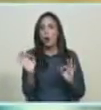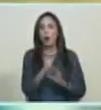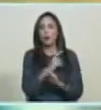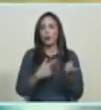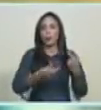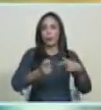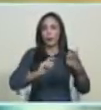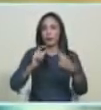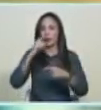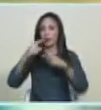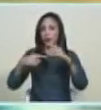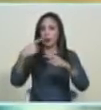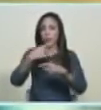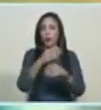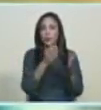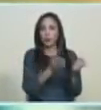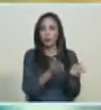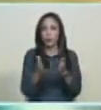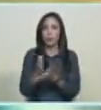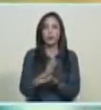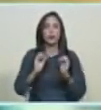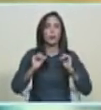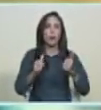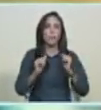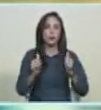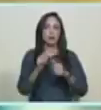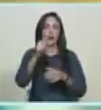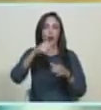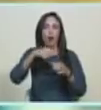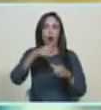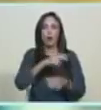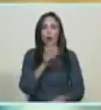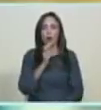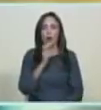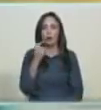que vamos a adelantar. Este es apenas el arranque de ahorro en oro.